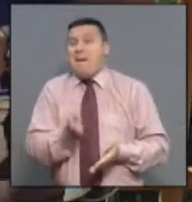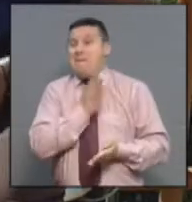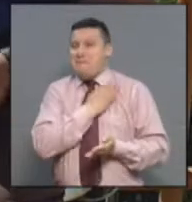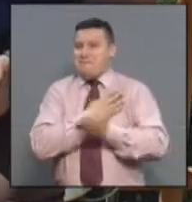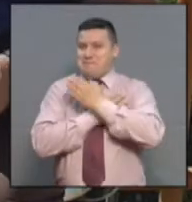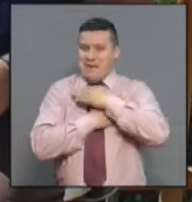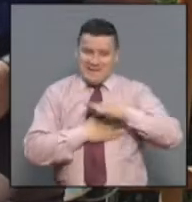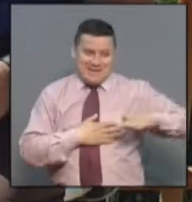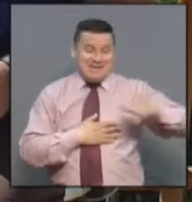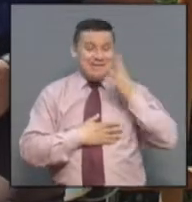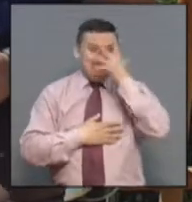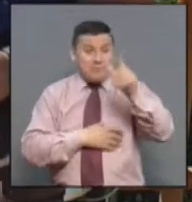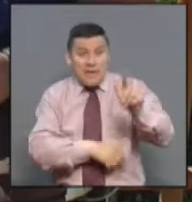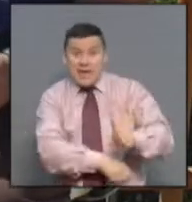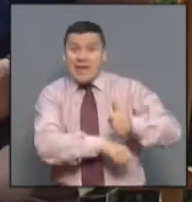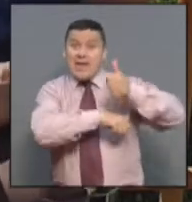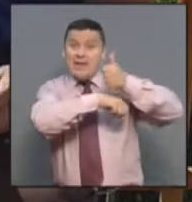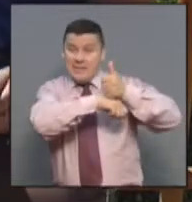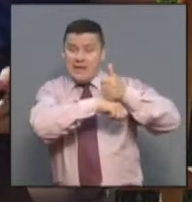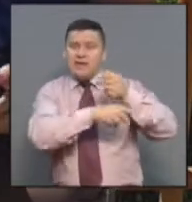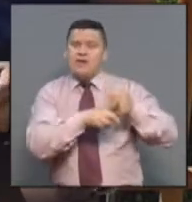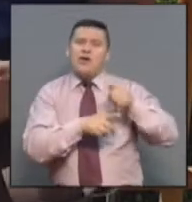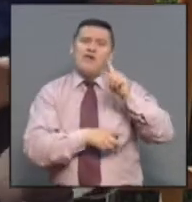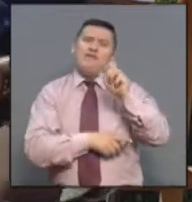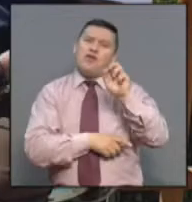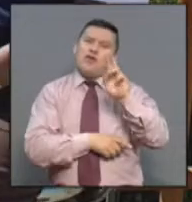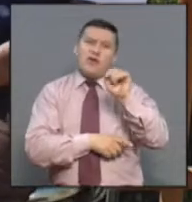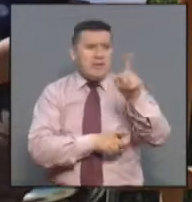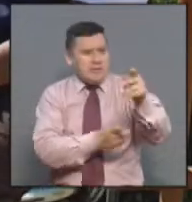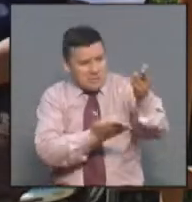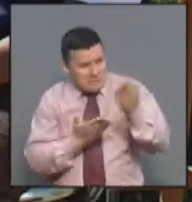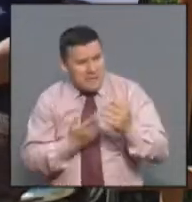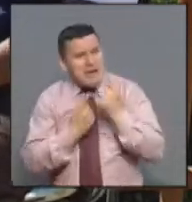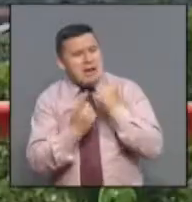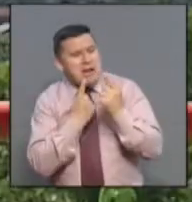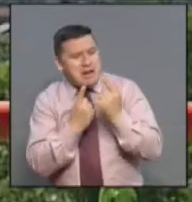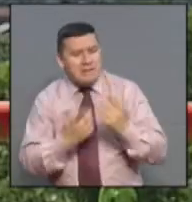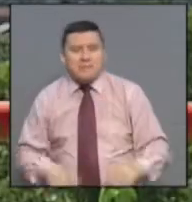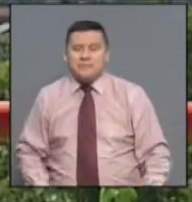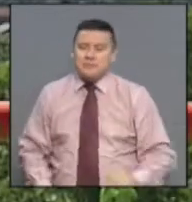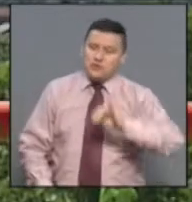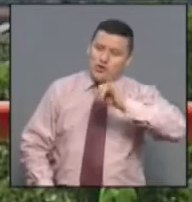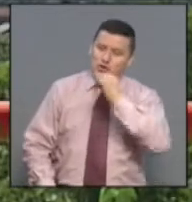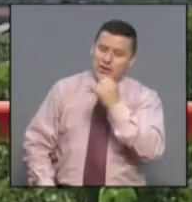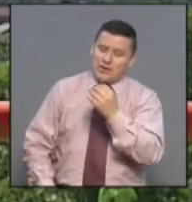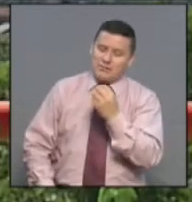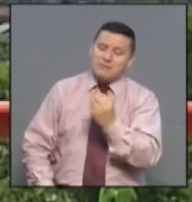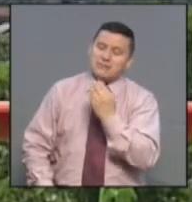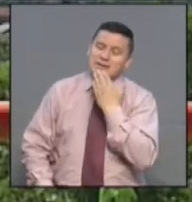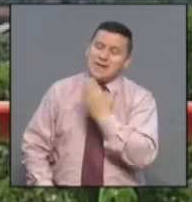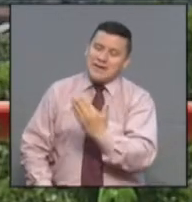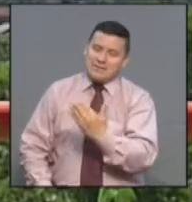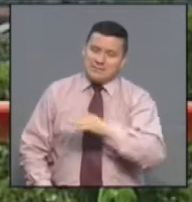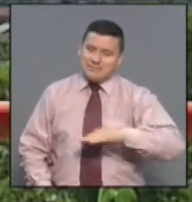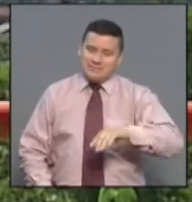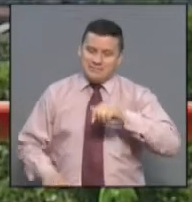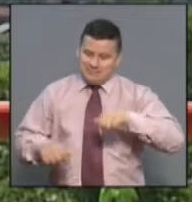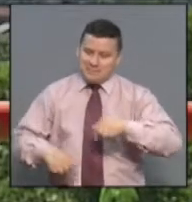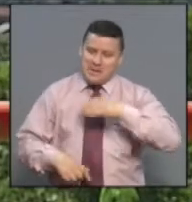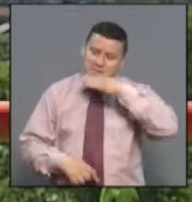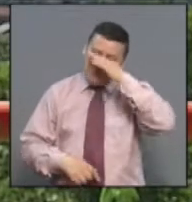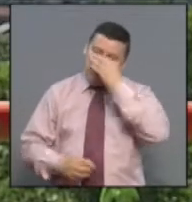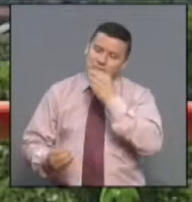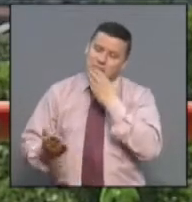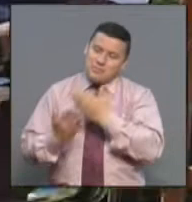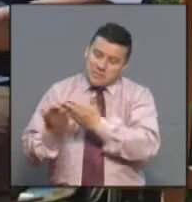Nos encontramos con la directora de esta territorial, la doctora Flora Jiménez. Bienvenida a Diálogo Público. JJ, muchas gracias por estar hoy acá en